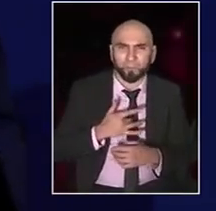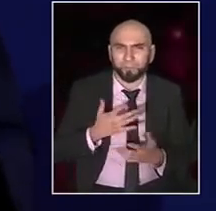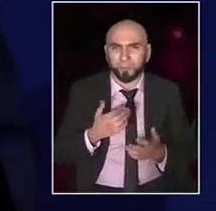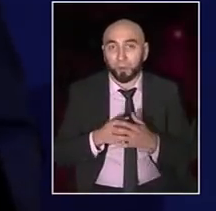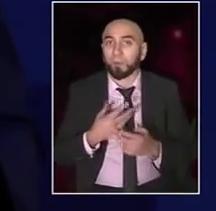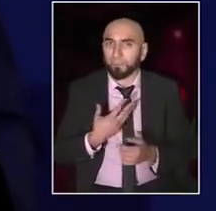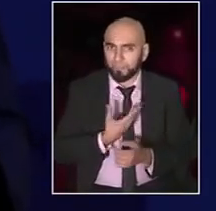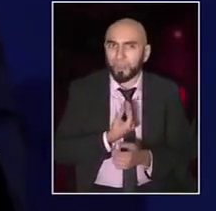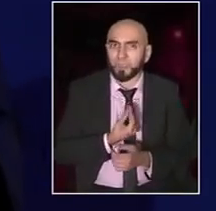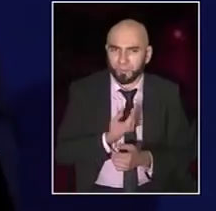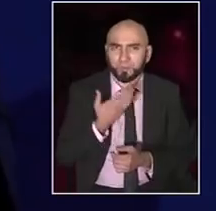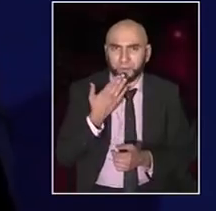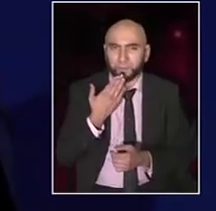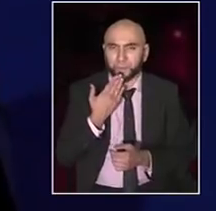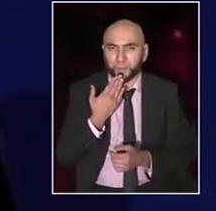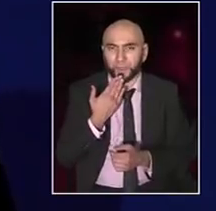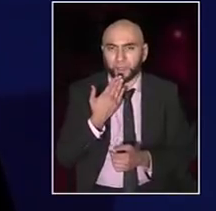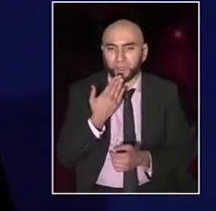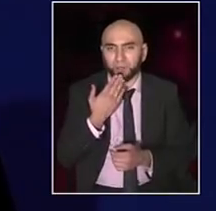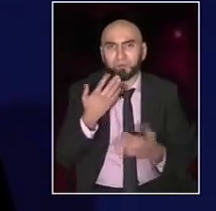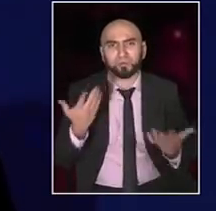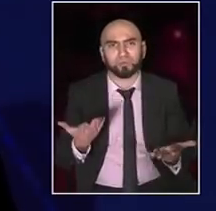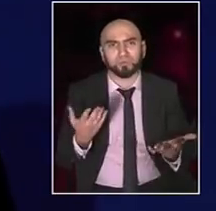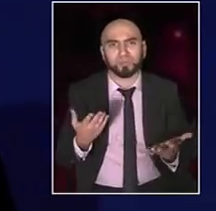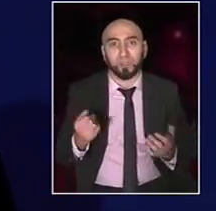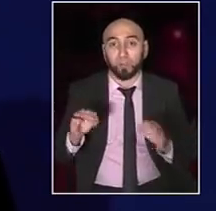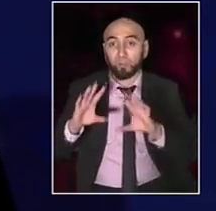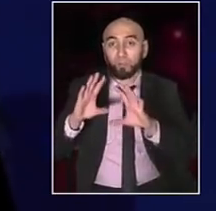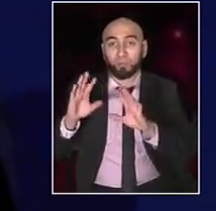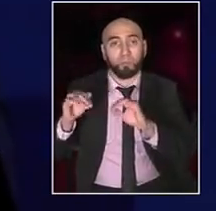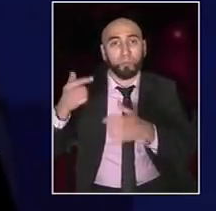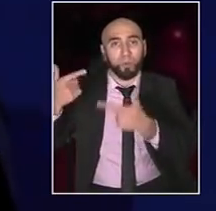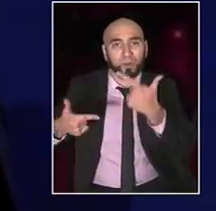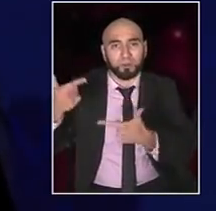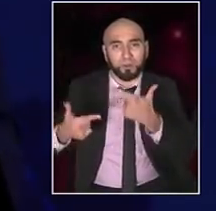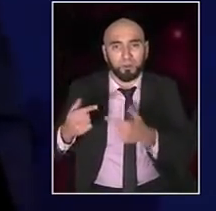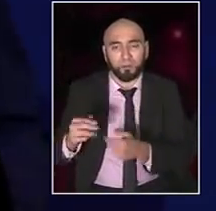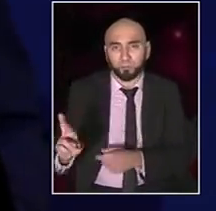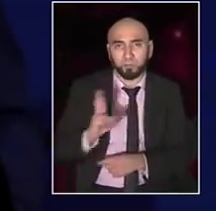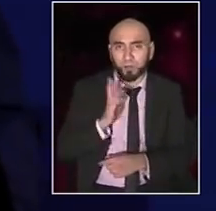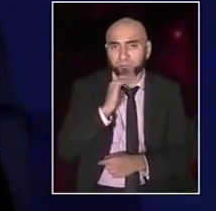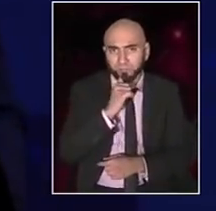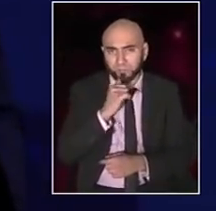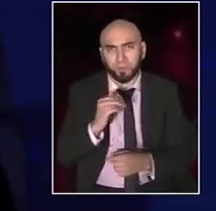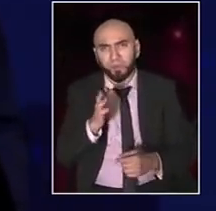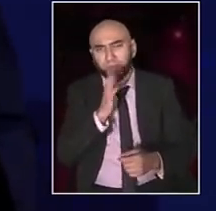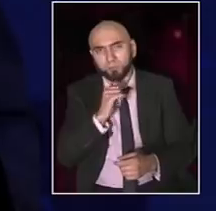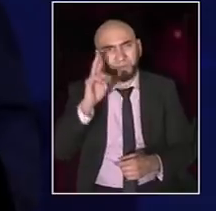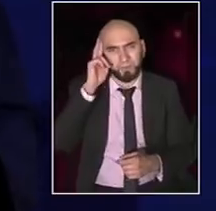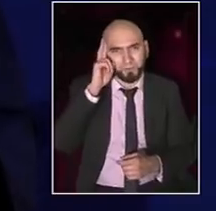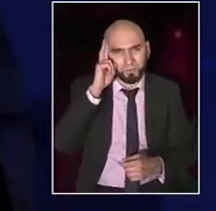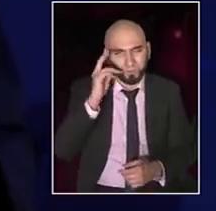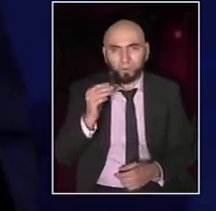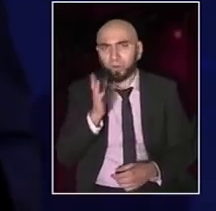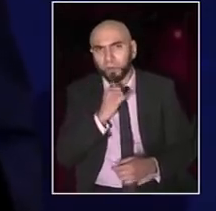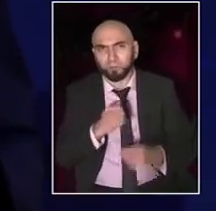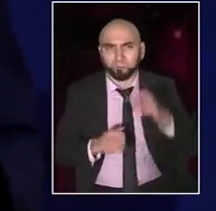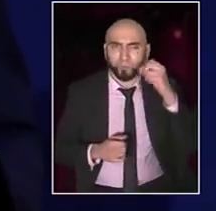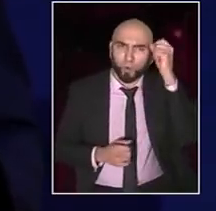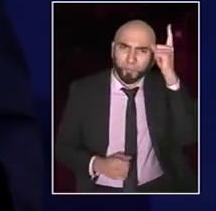miedos. Y si no hay respuesta del mundo político, si no hay reflexión y comprensión de estos desafíos que